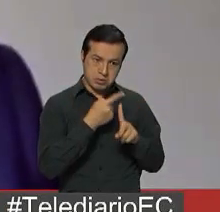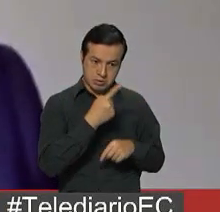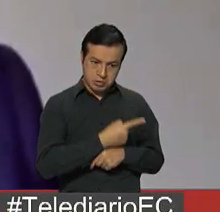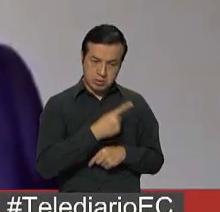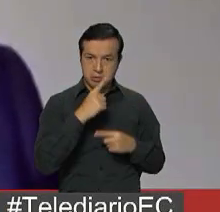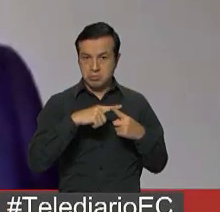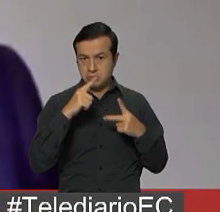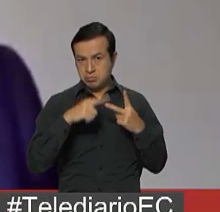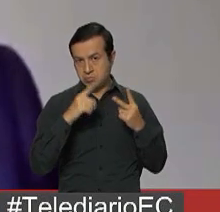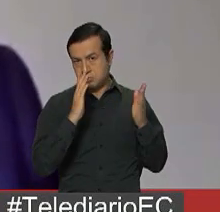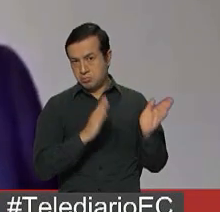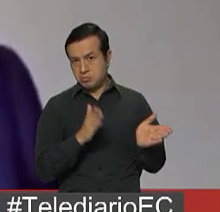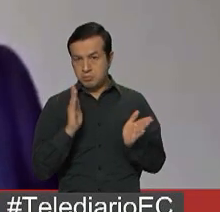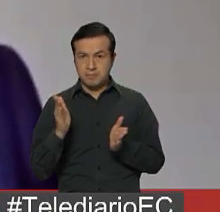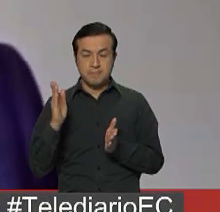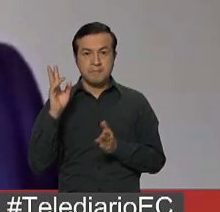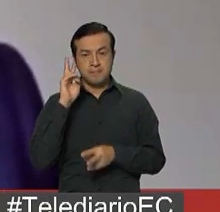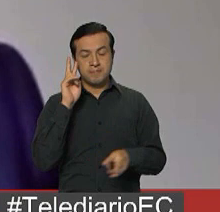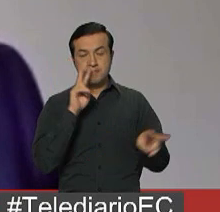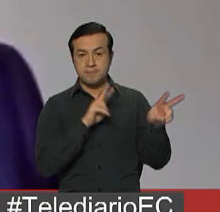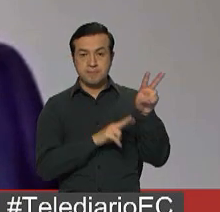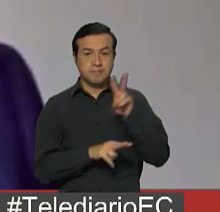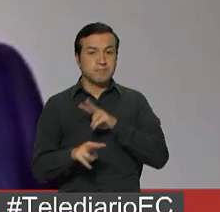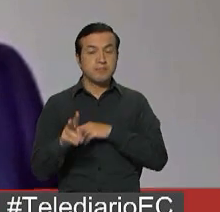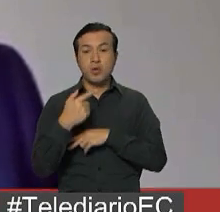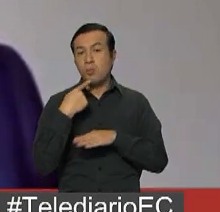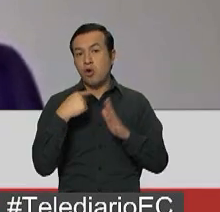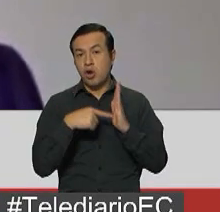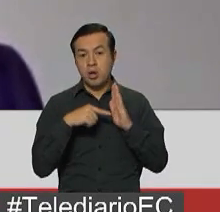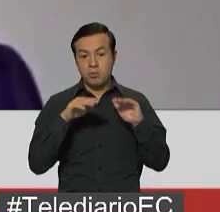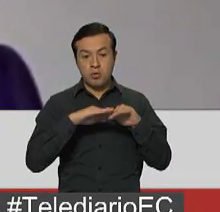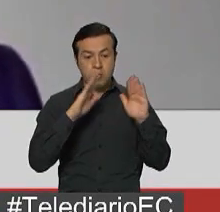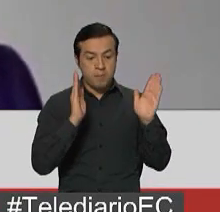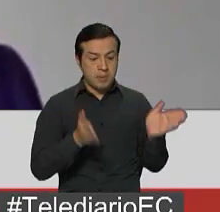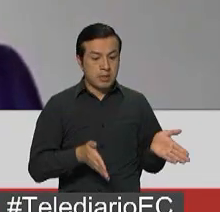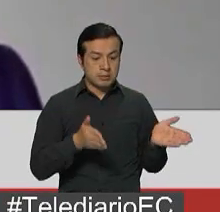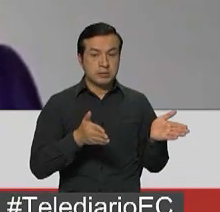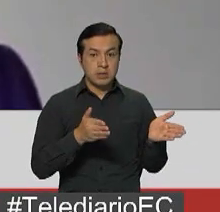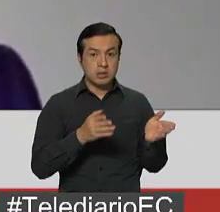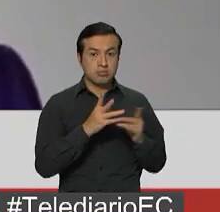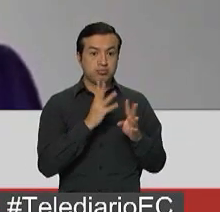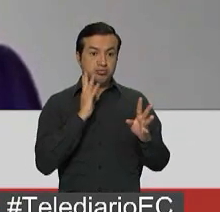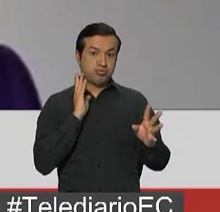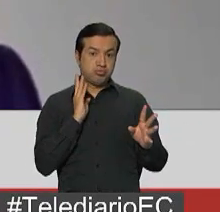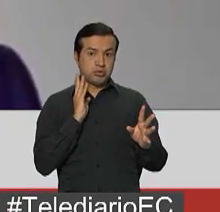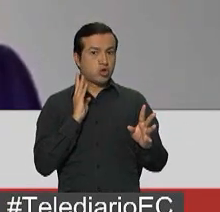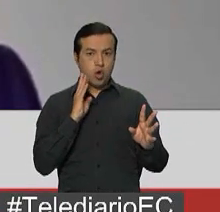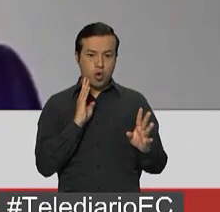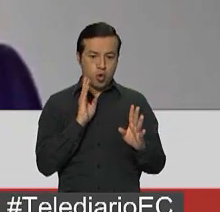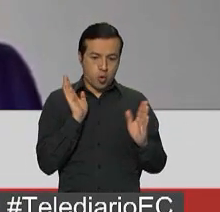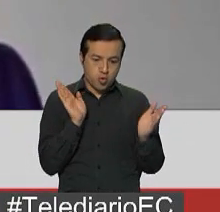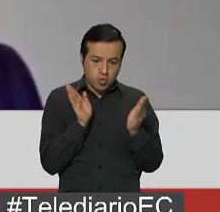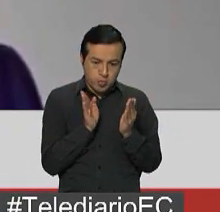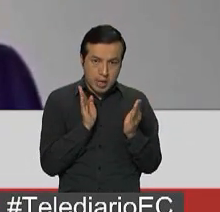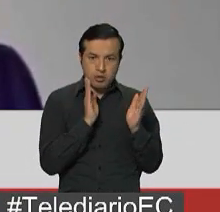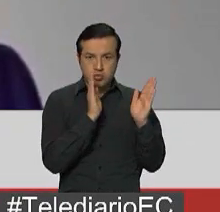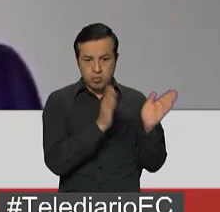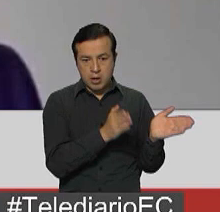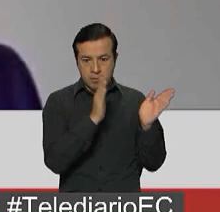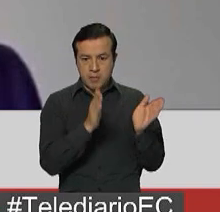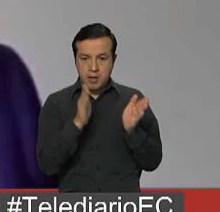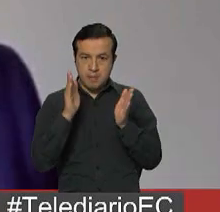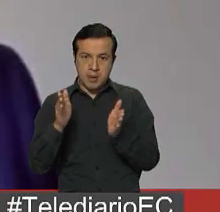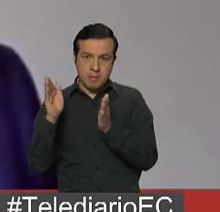análisis vemos la necesidad de ampliar las juntas receptoras del voto